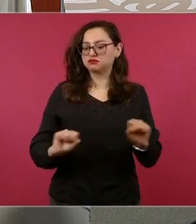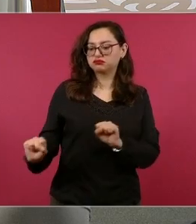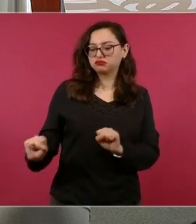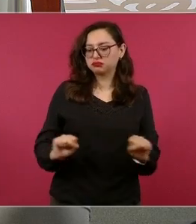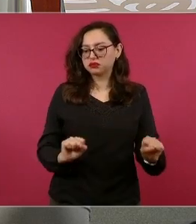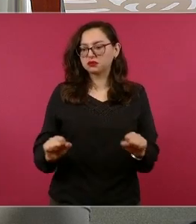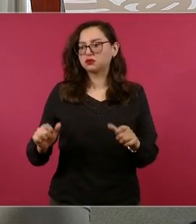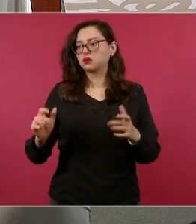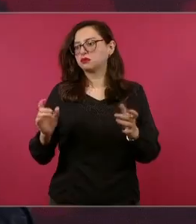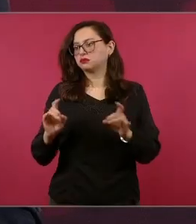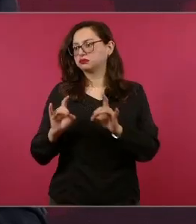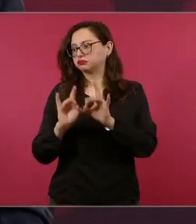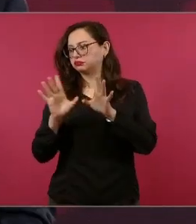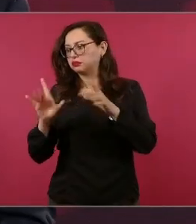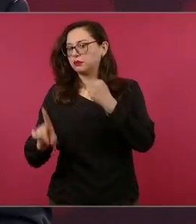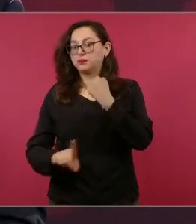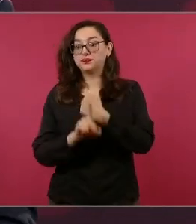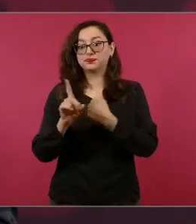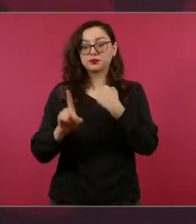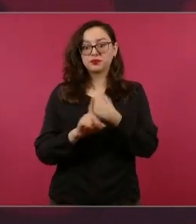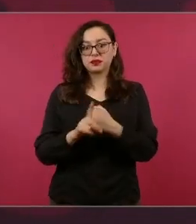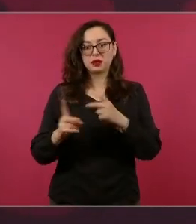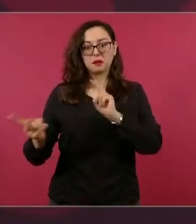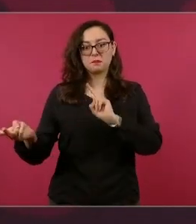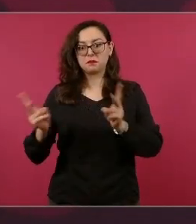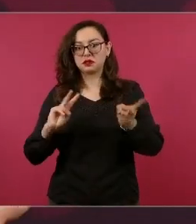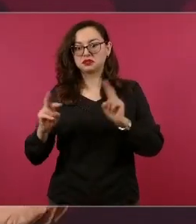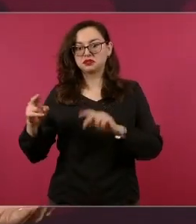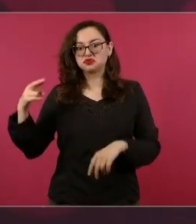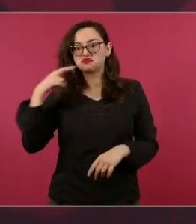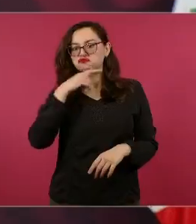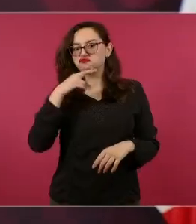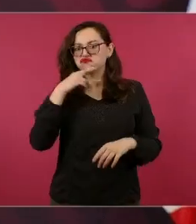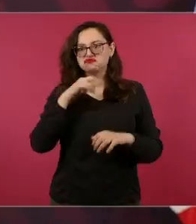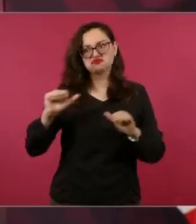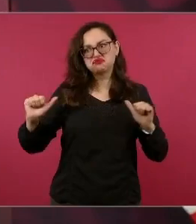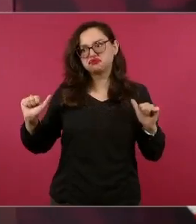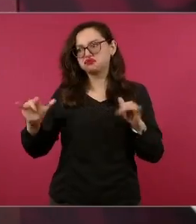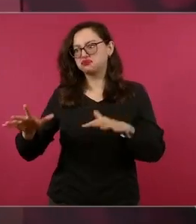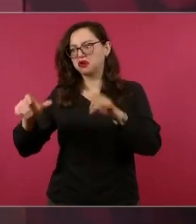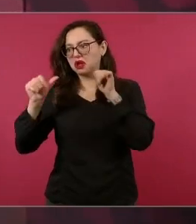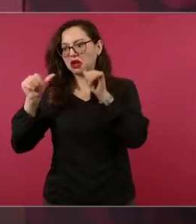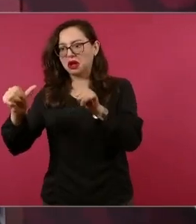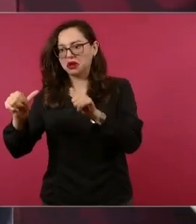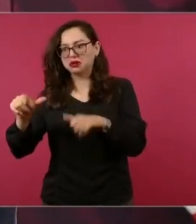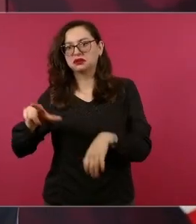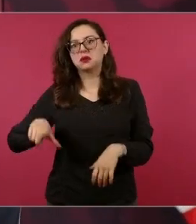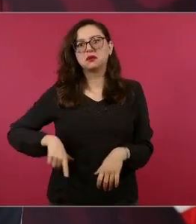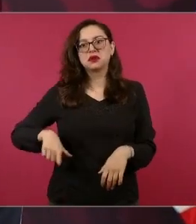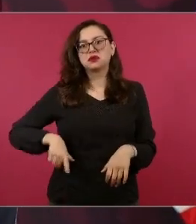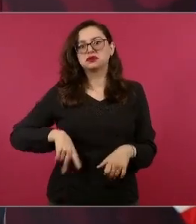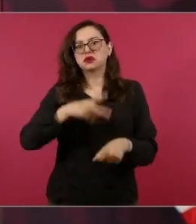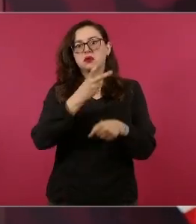Yo cuando llegué a la presidencia le dije tanto al secretario de la Defensa como al secretario de Marina,